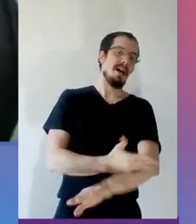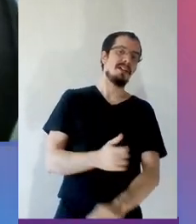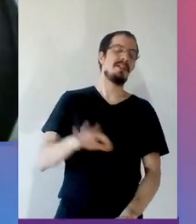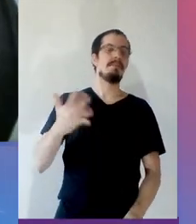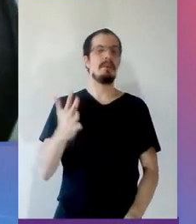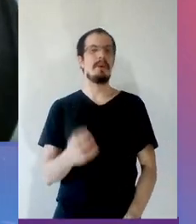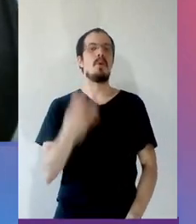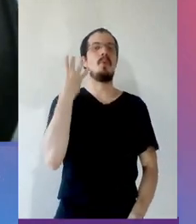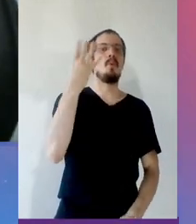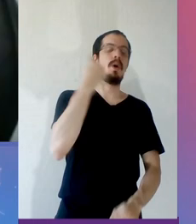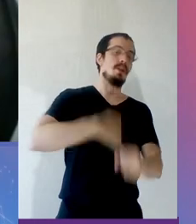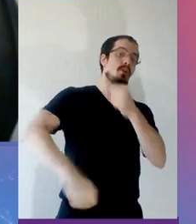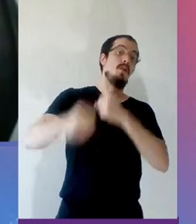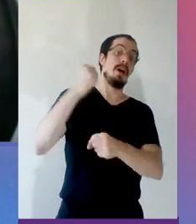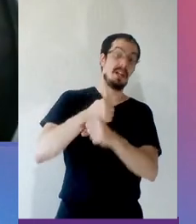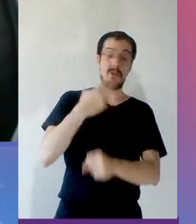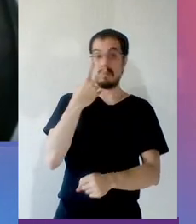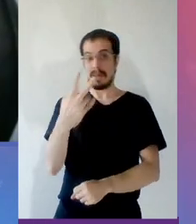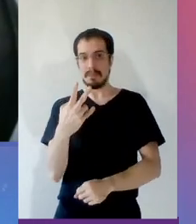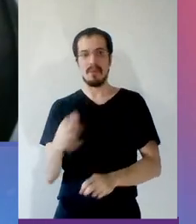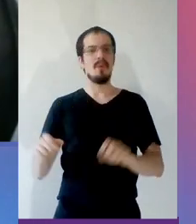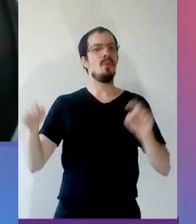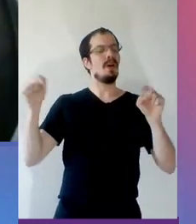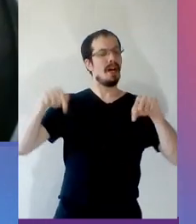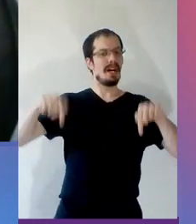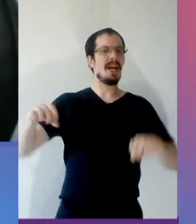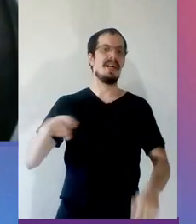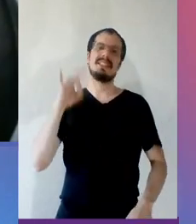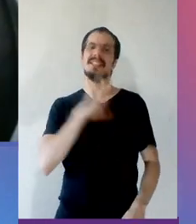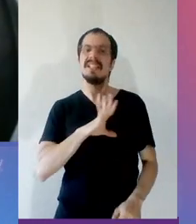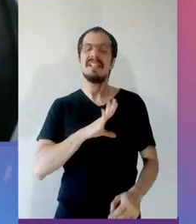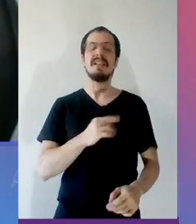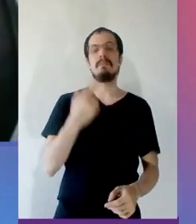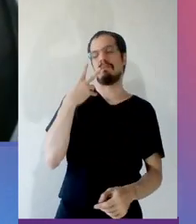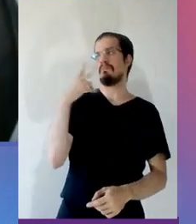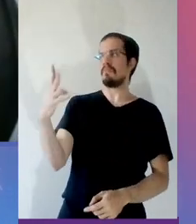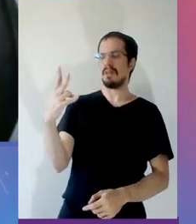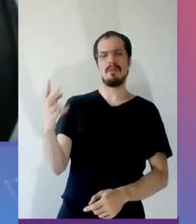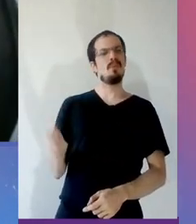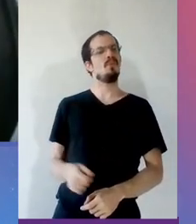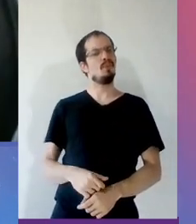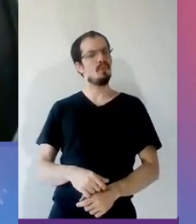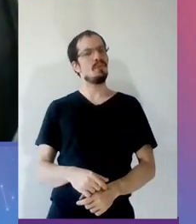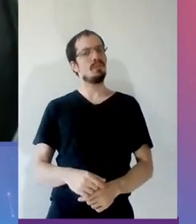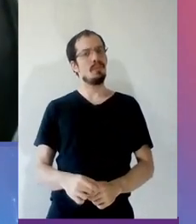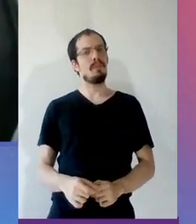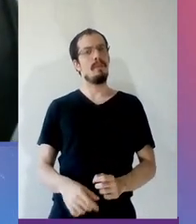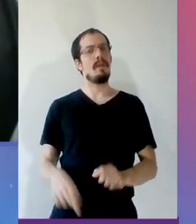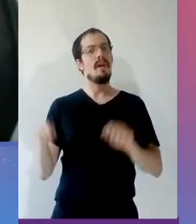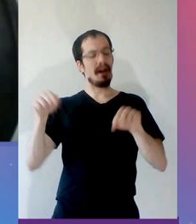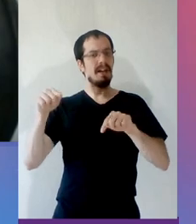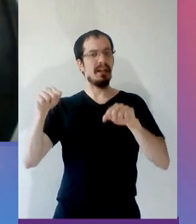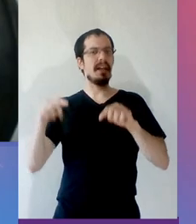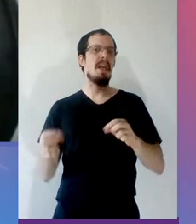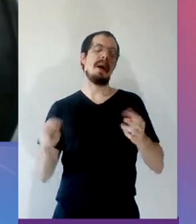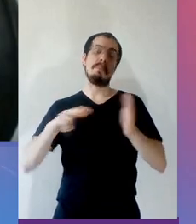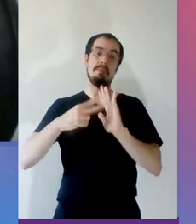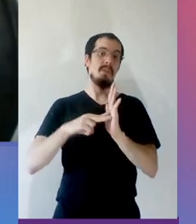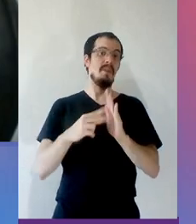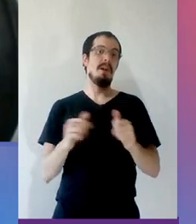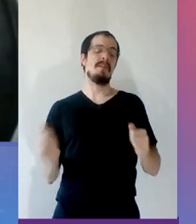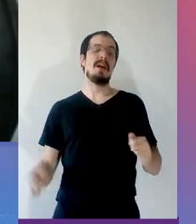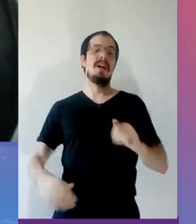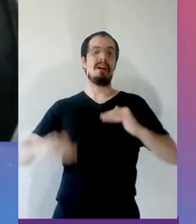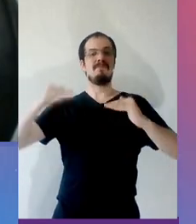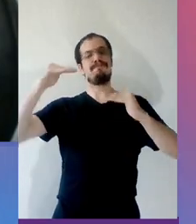representatividad nacional y regional y pudimos observar de que se había reducido las tasas de rezago, pero sobre